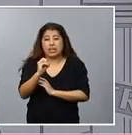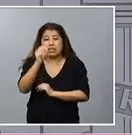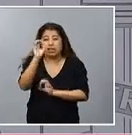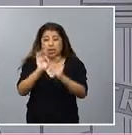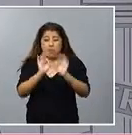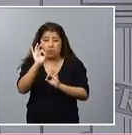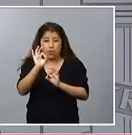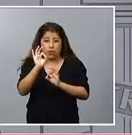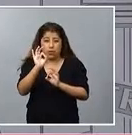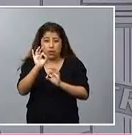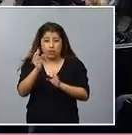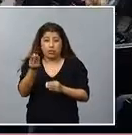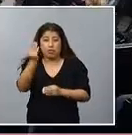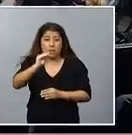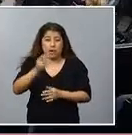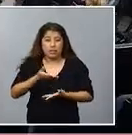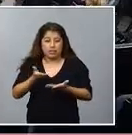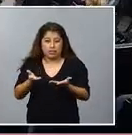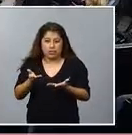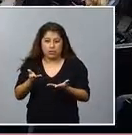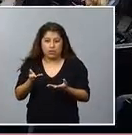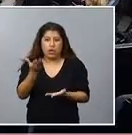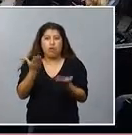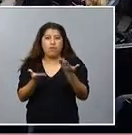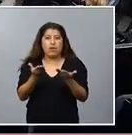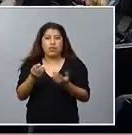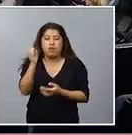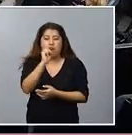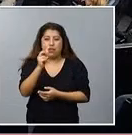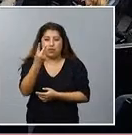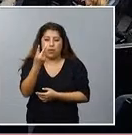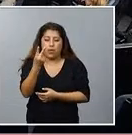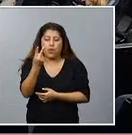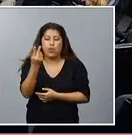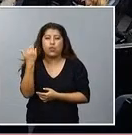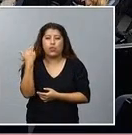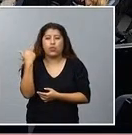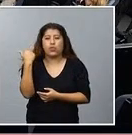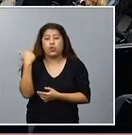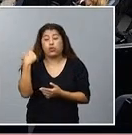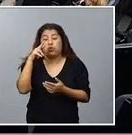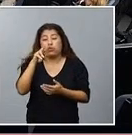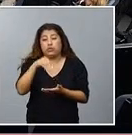año 2022. Y también es necesario que se mantengan los suministros esenciales,